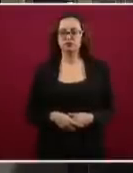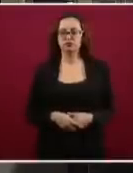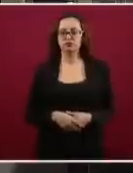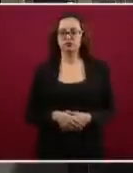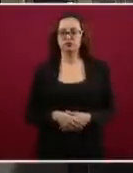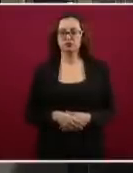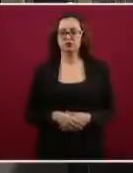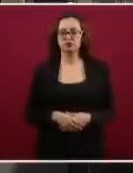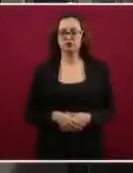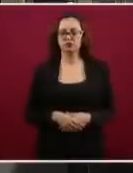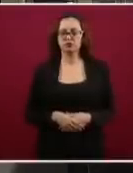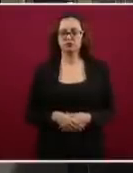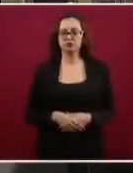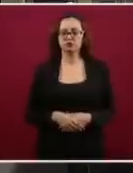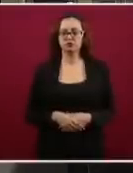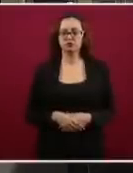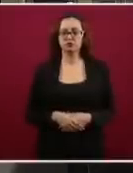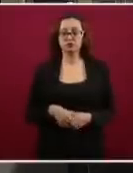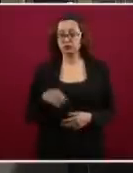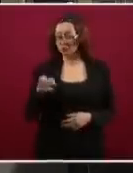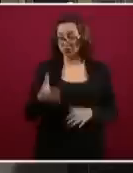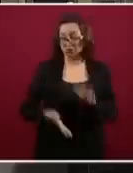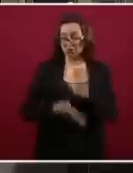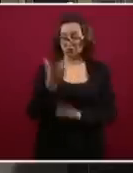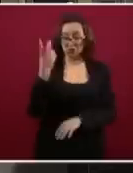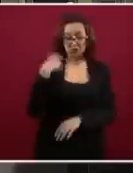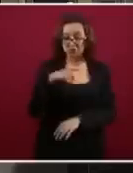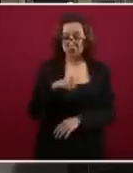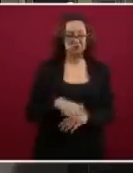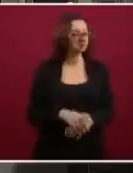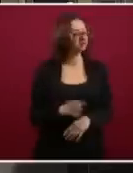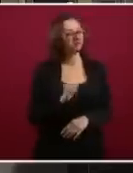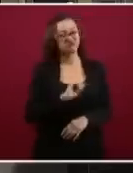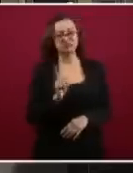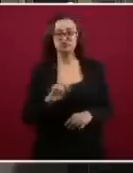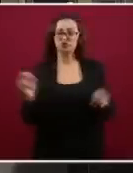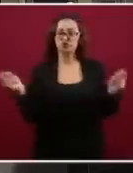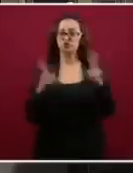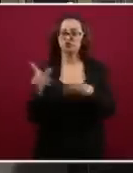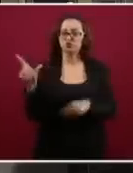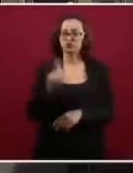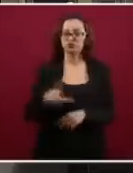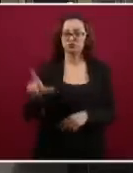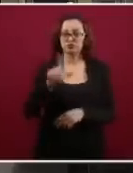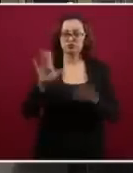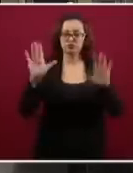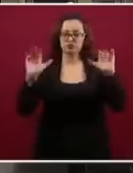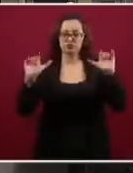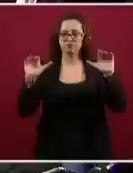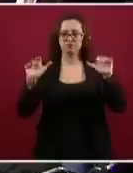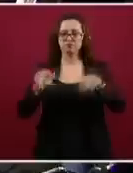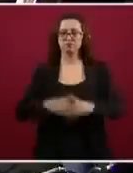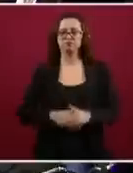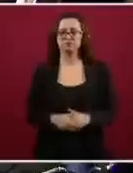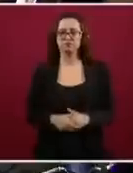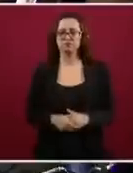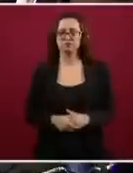¿No vas a ir a la gira? Esta vez no voy a ir. Bueno, nos vemos el lunes. Adiós, adiós.